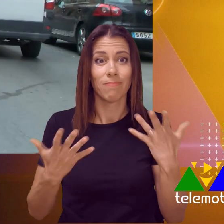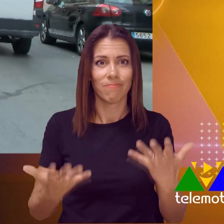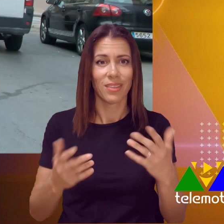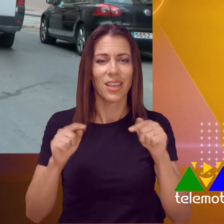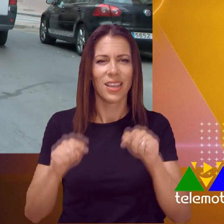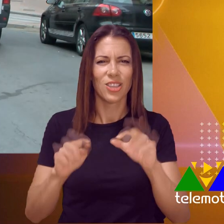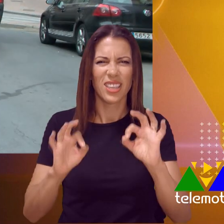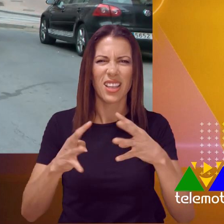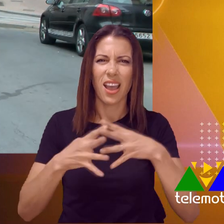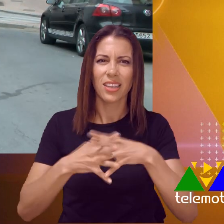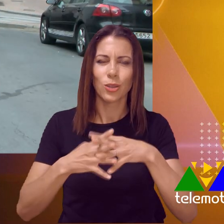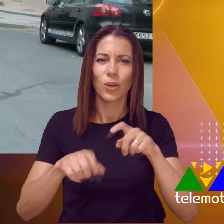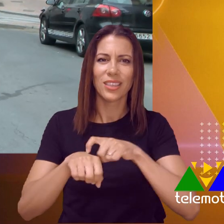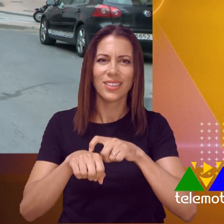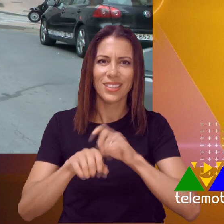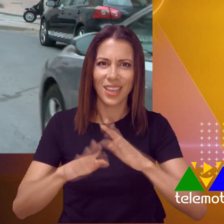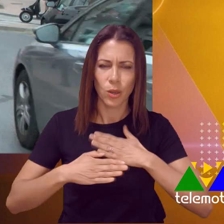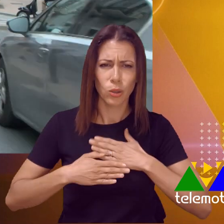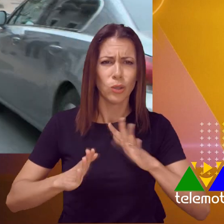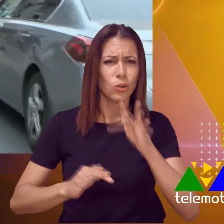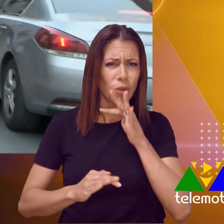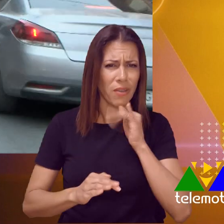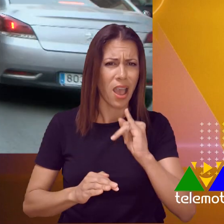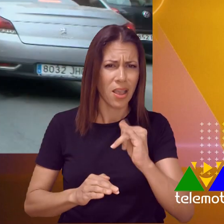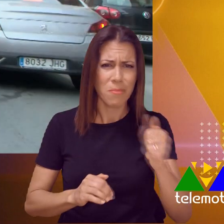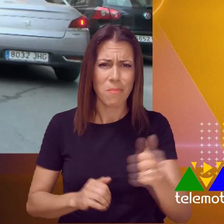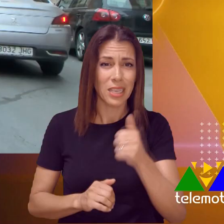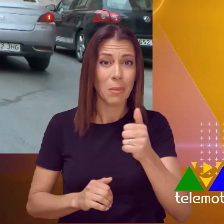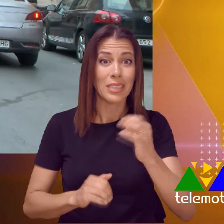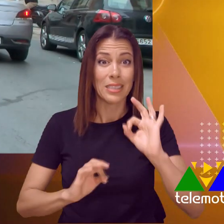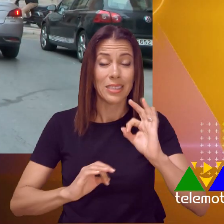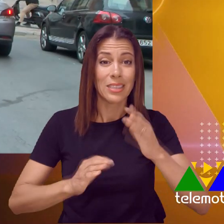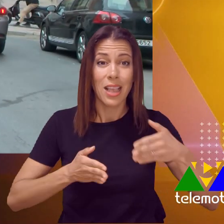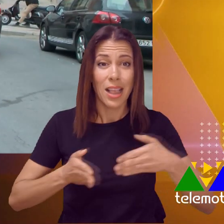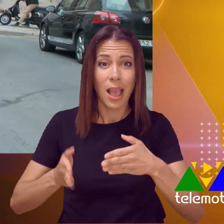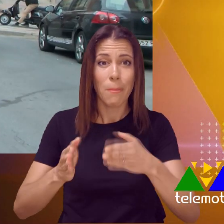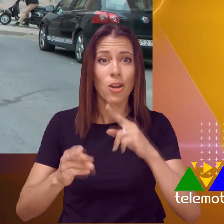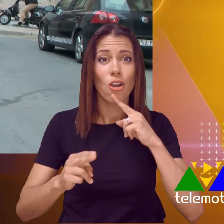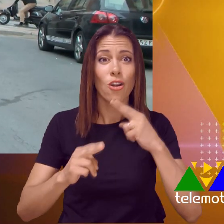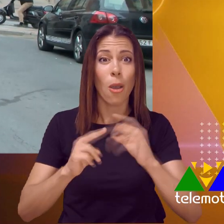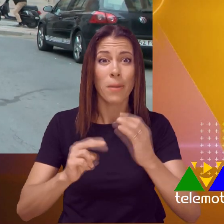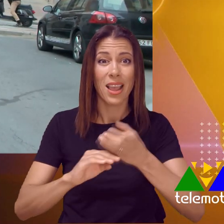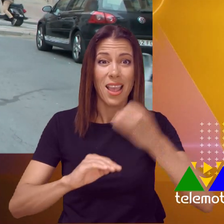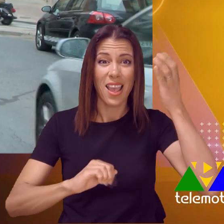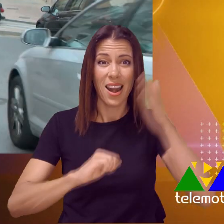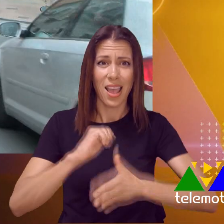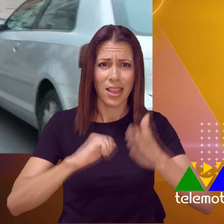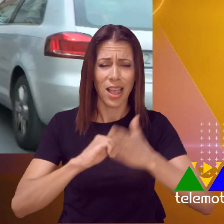eso, arquitectura típica de nuestro... Todavía quedan en el Camino a las Cañas, a pesar de que ha habido una